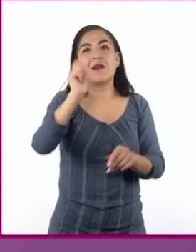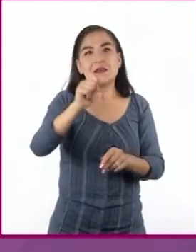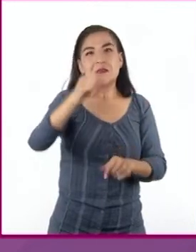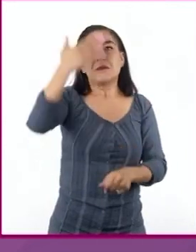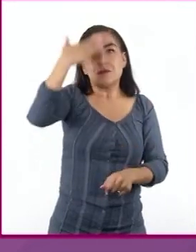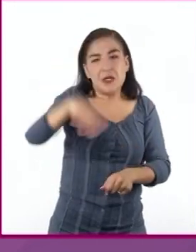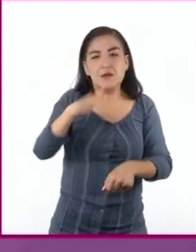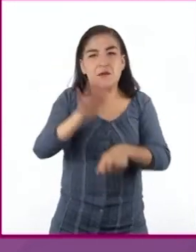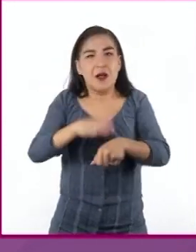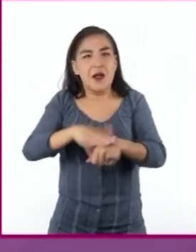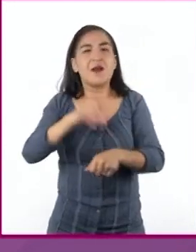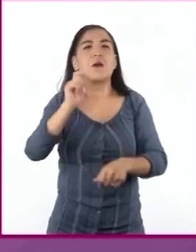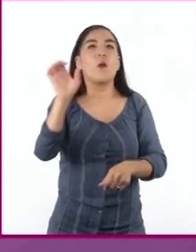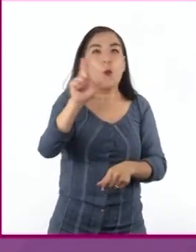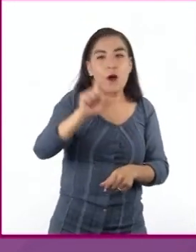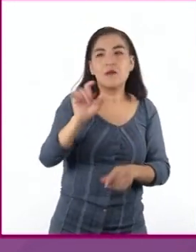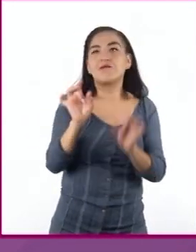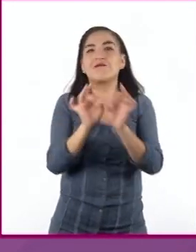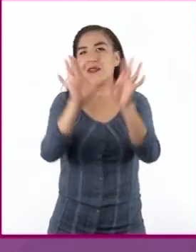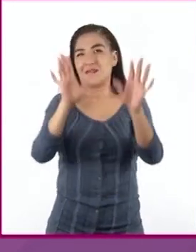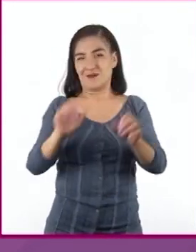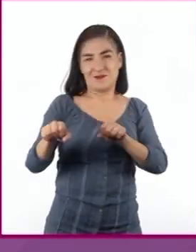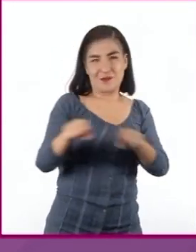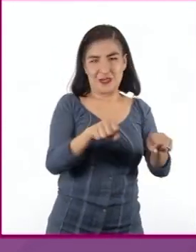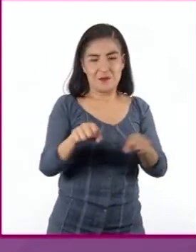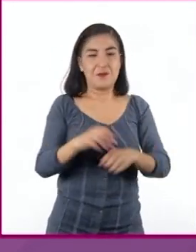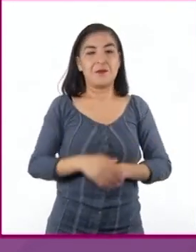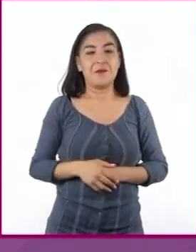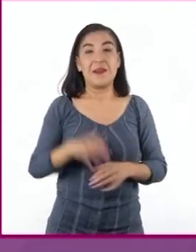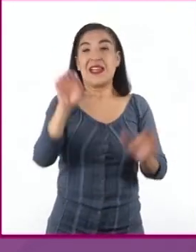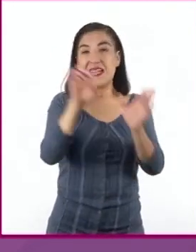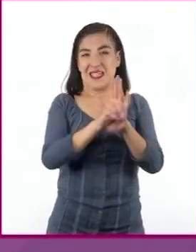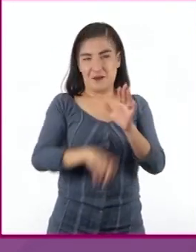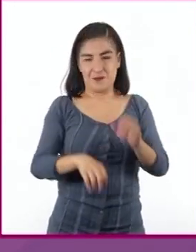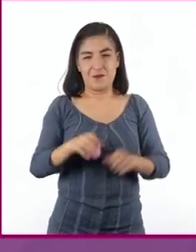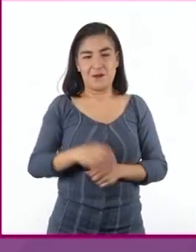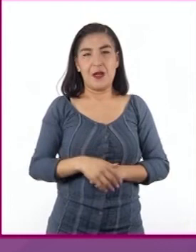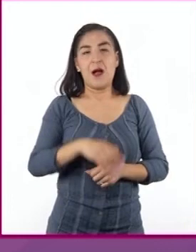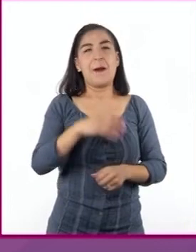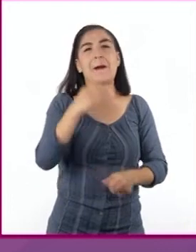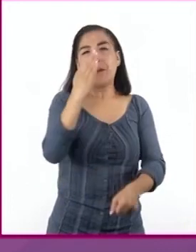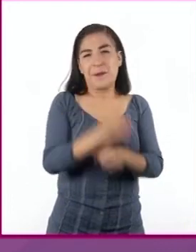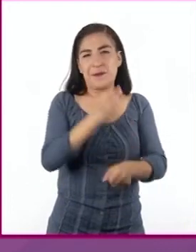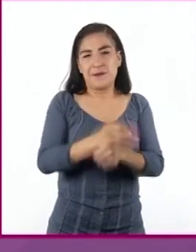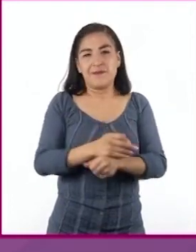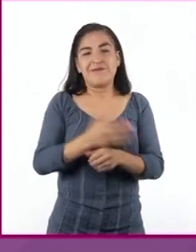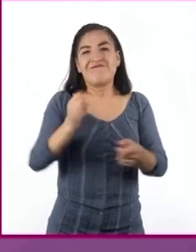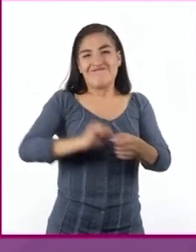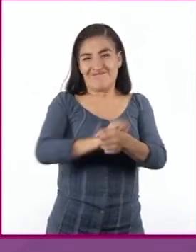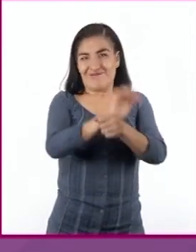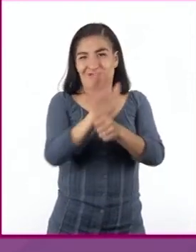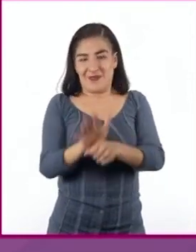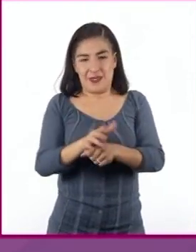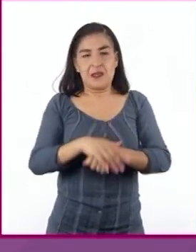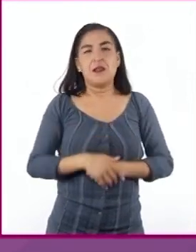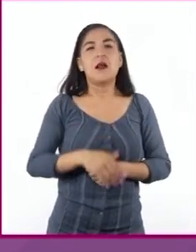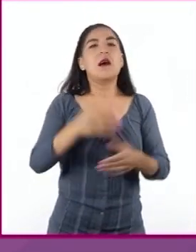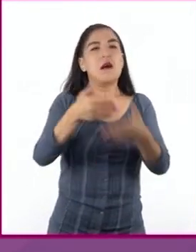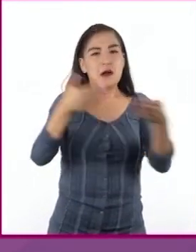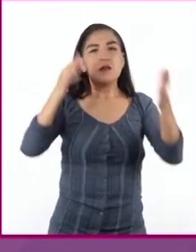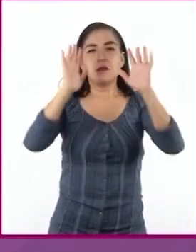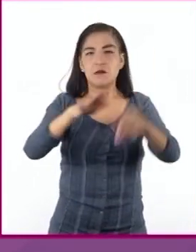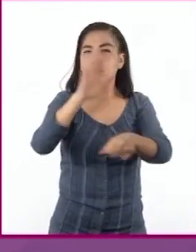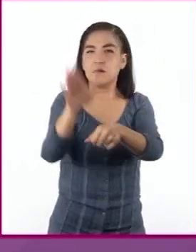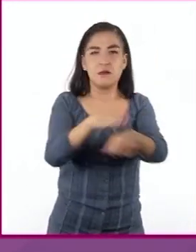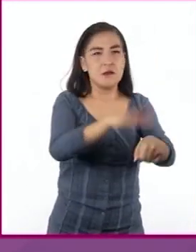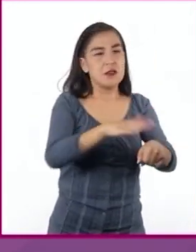sismo. Sin embargo, este año, debido a la pandemia, las autoridades habían informado que